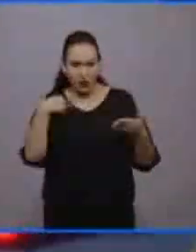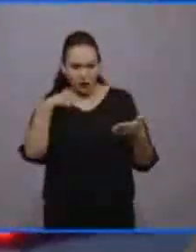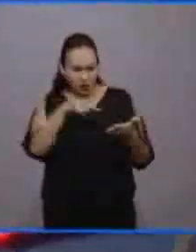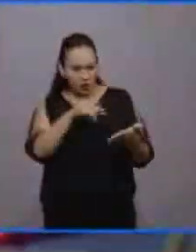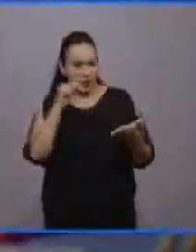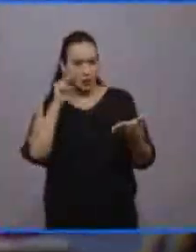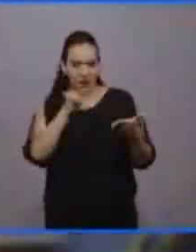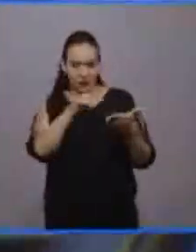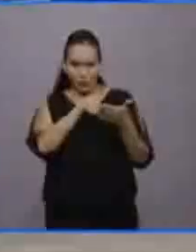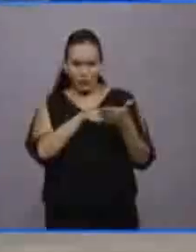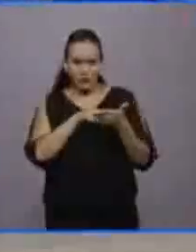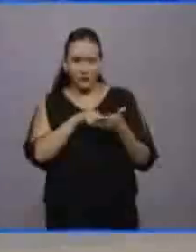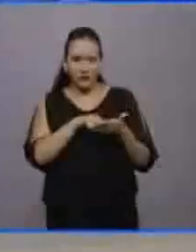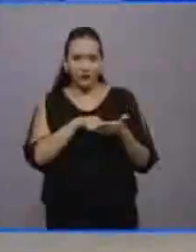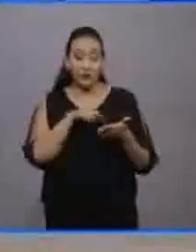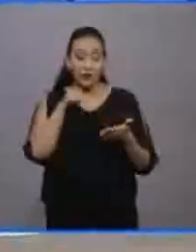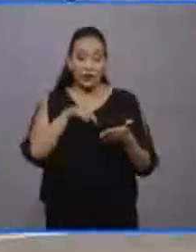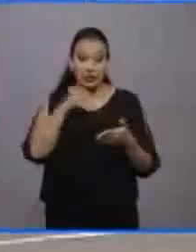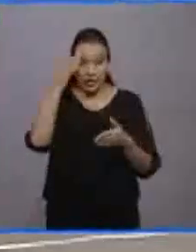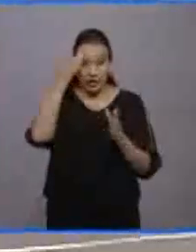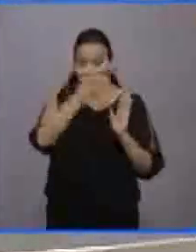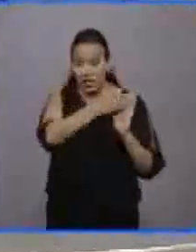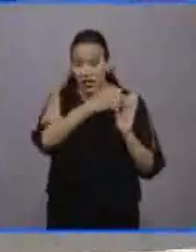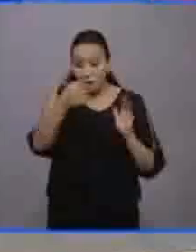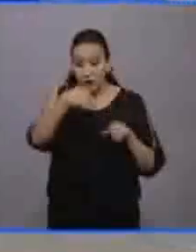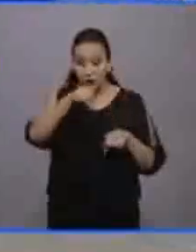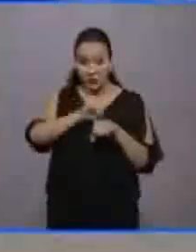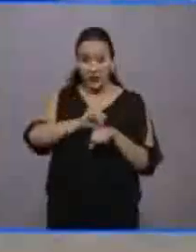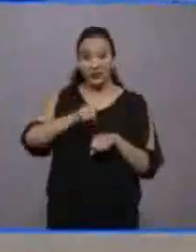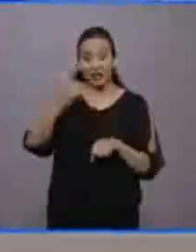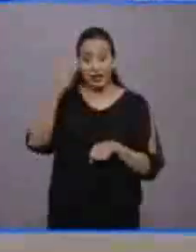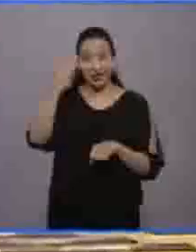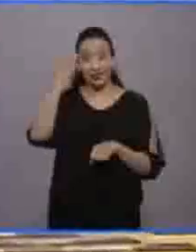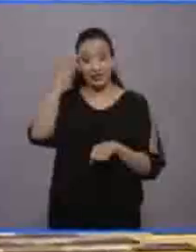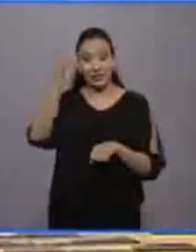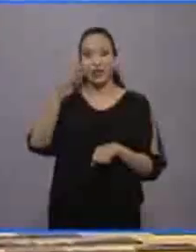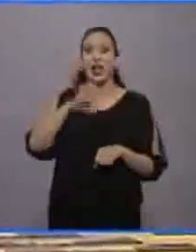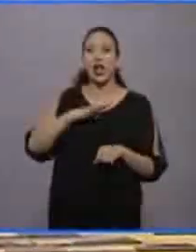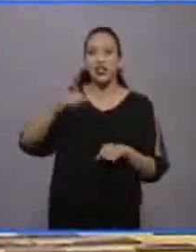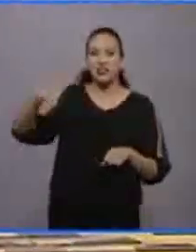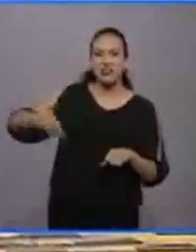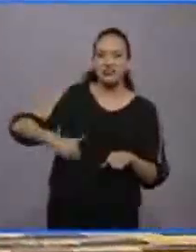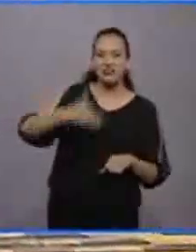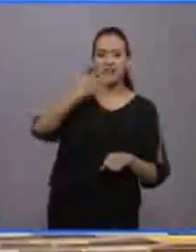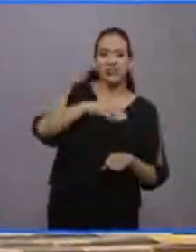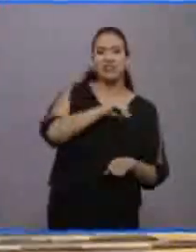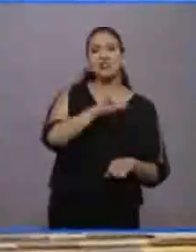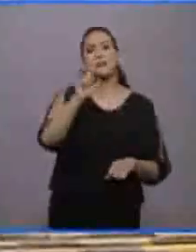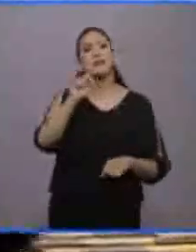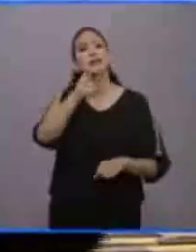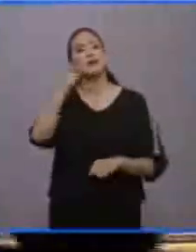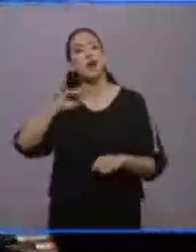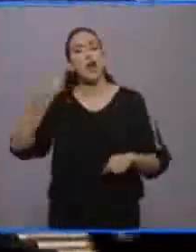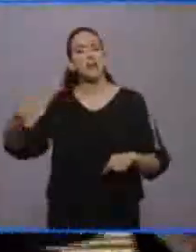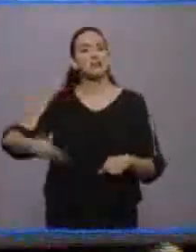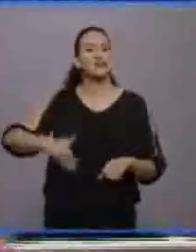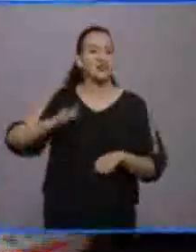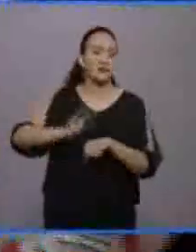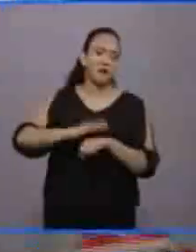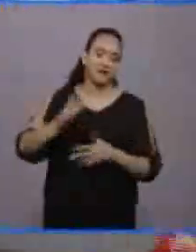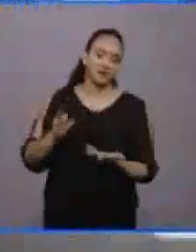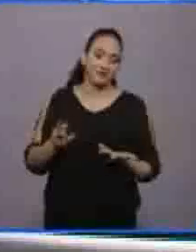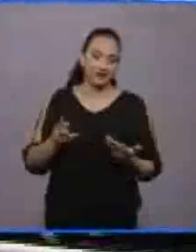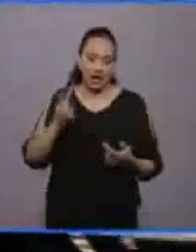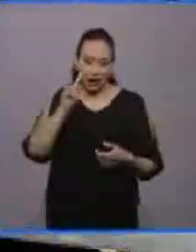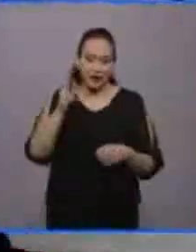de la Guardia Nacional, en este periodo se incrementan los accidentes entre 15 y 20%. Escuchemos lo que